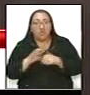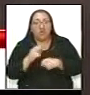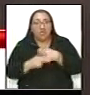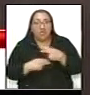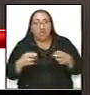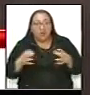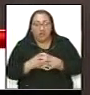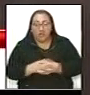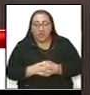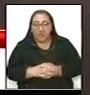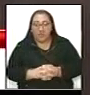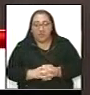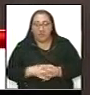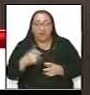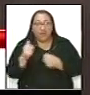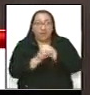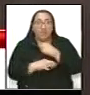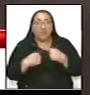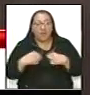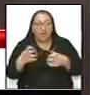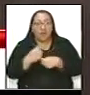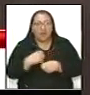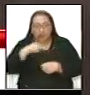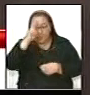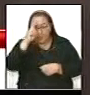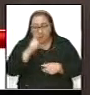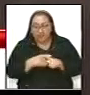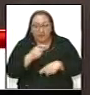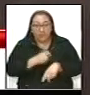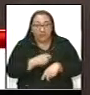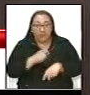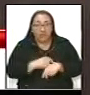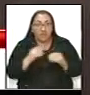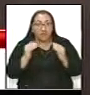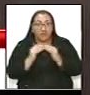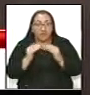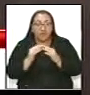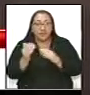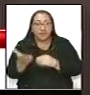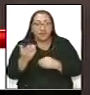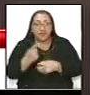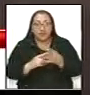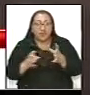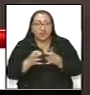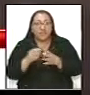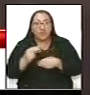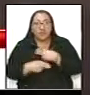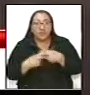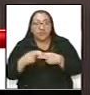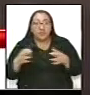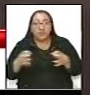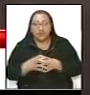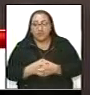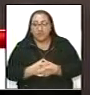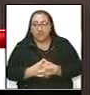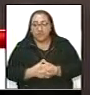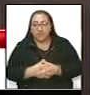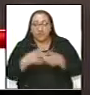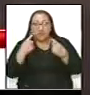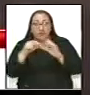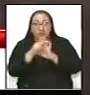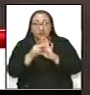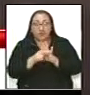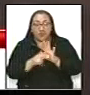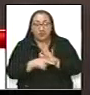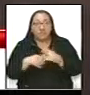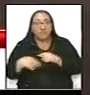nacionales, los extranjeros deben residir en el Perú por un plazo igual al requerido para acceder a la nacionalidad. Según las normas de la materia,